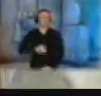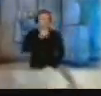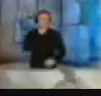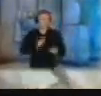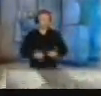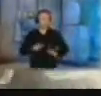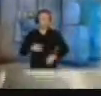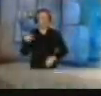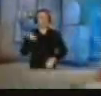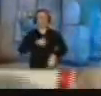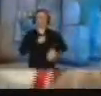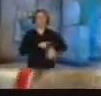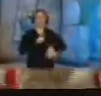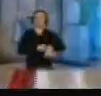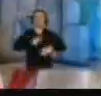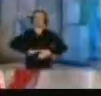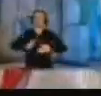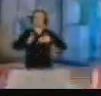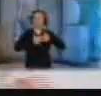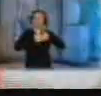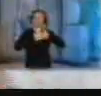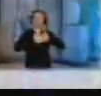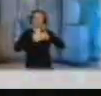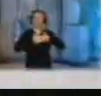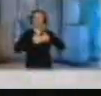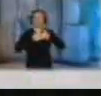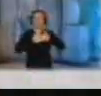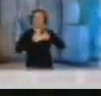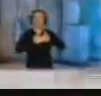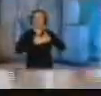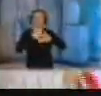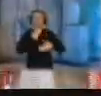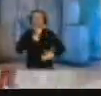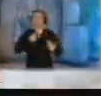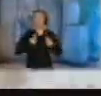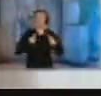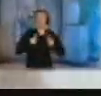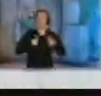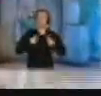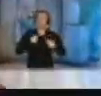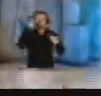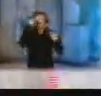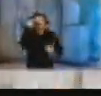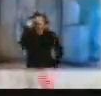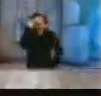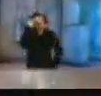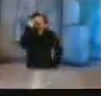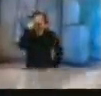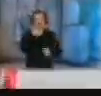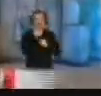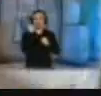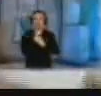Hora de cerrar. De hacer las cuentas, no quiero vivir solo para trabajar.